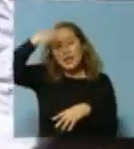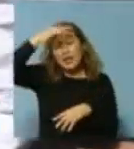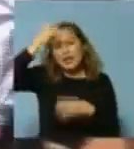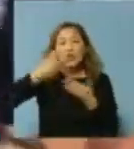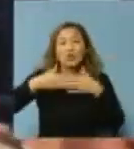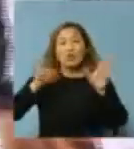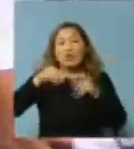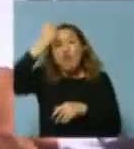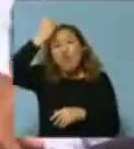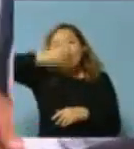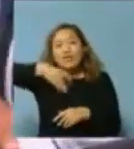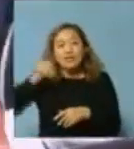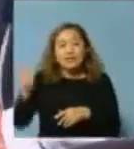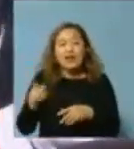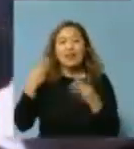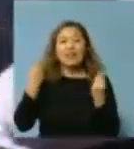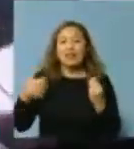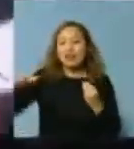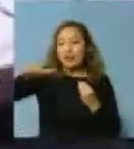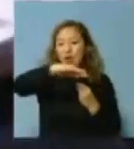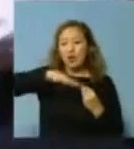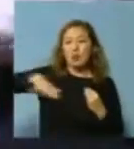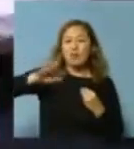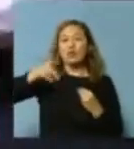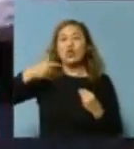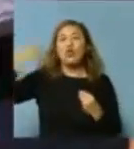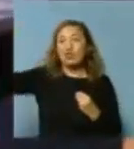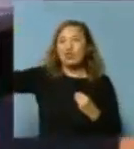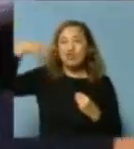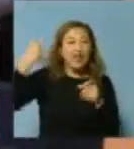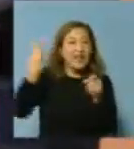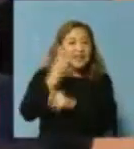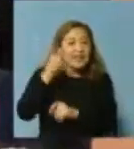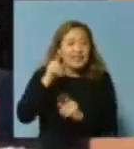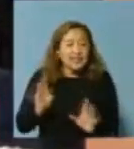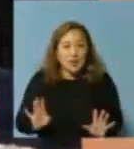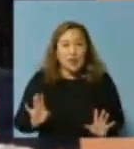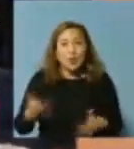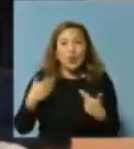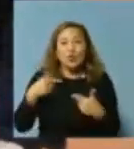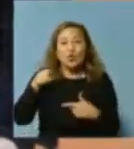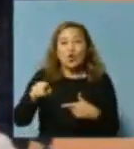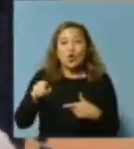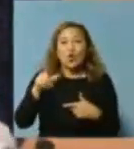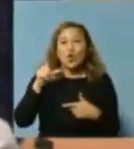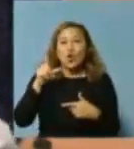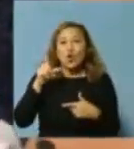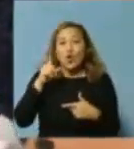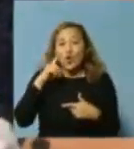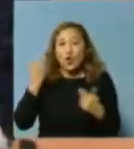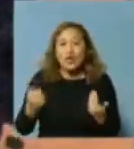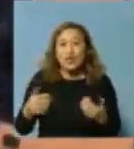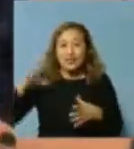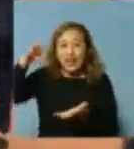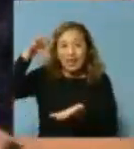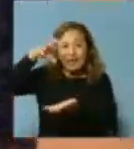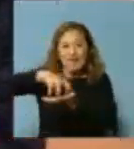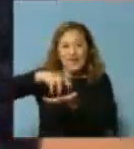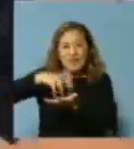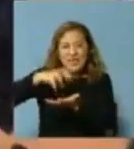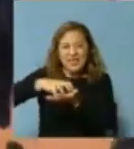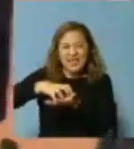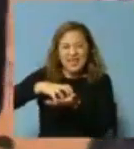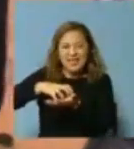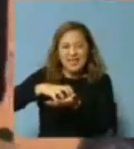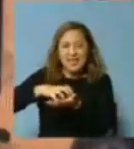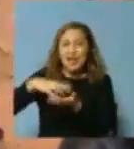de inauguración de este pueblo solar, el segundo pueblo solar, con esta planta